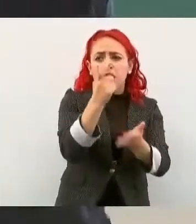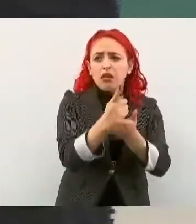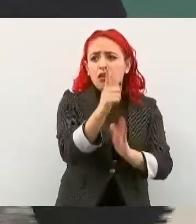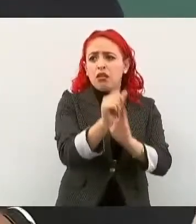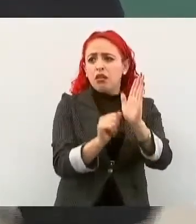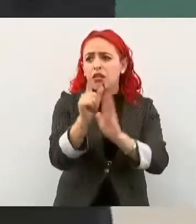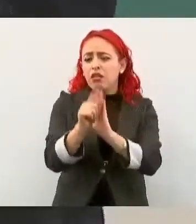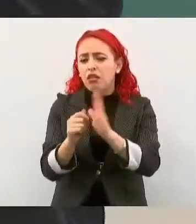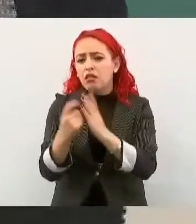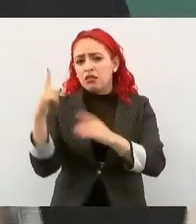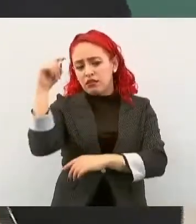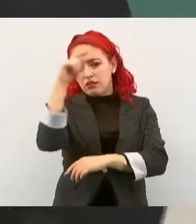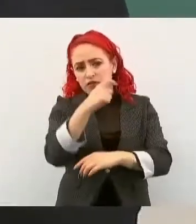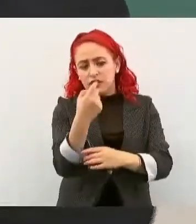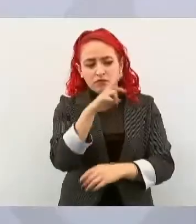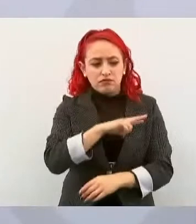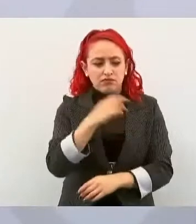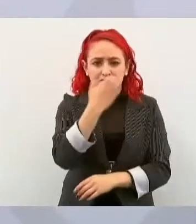Pues solo